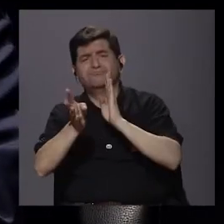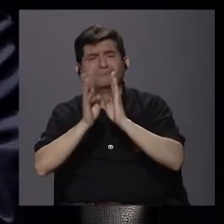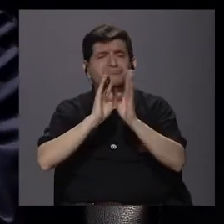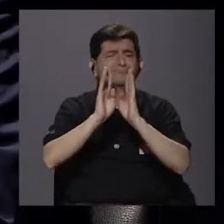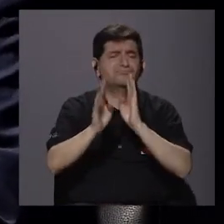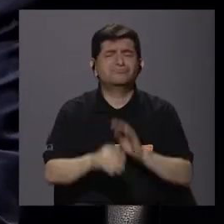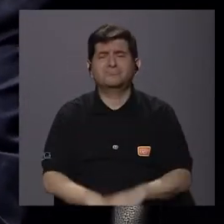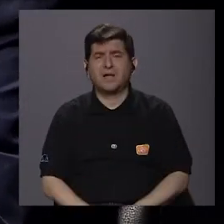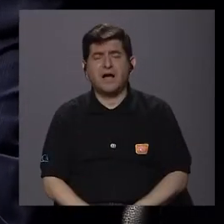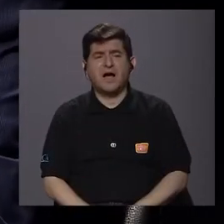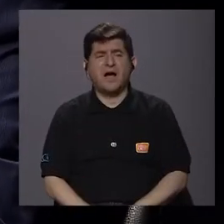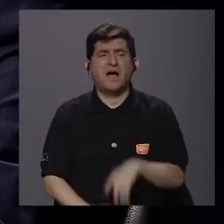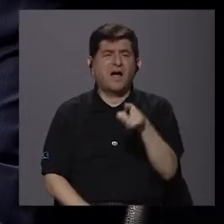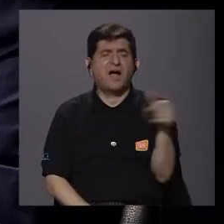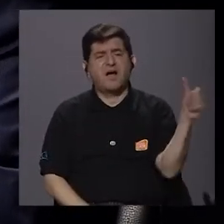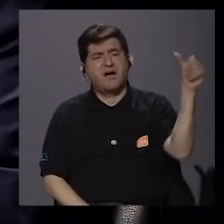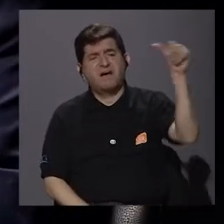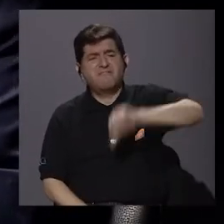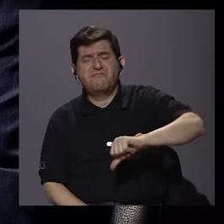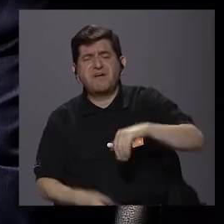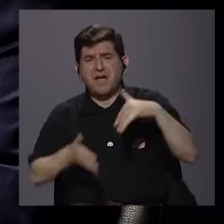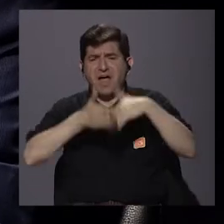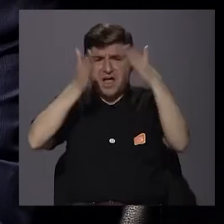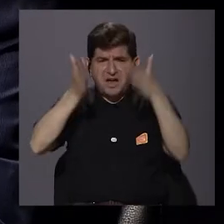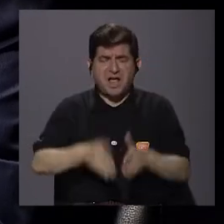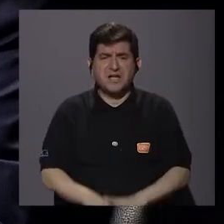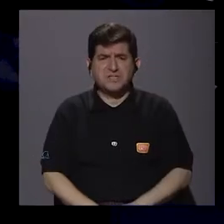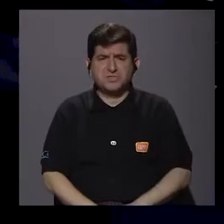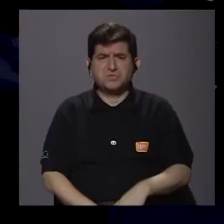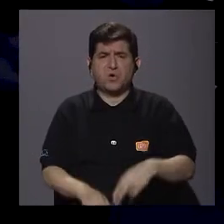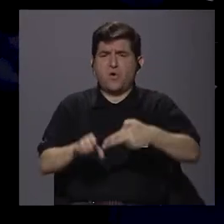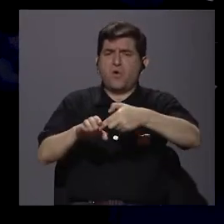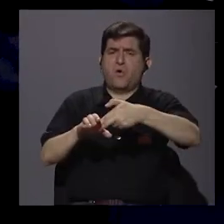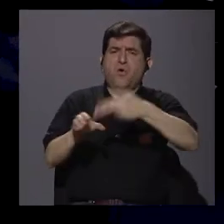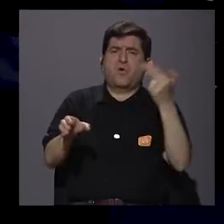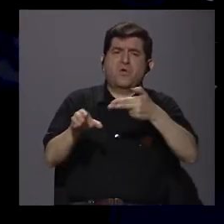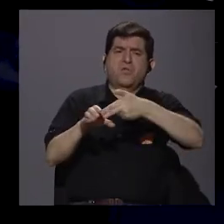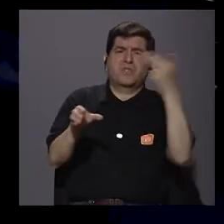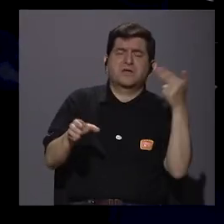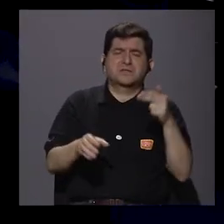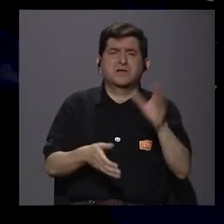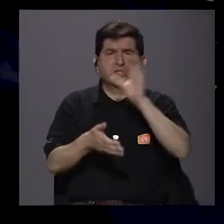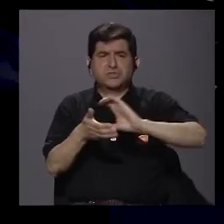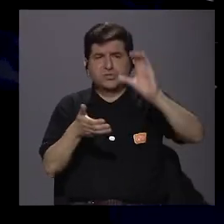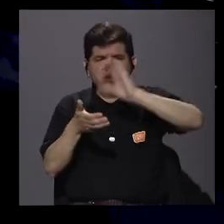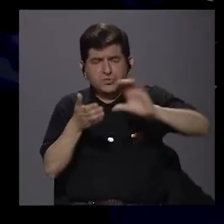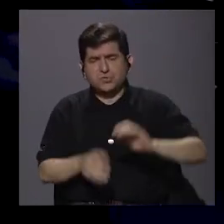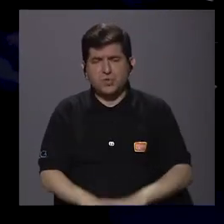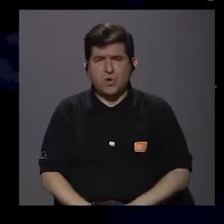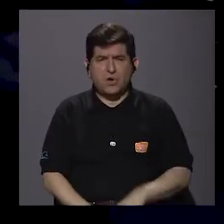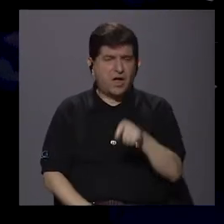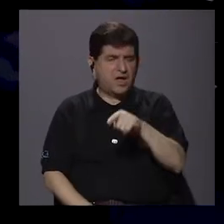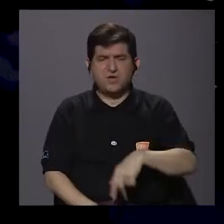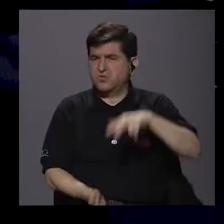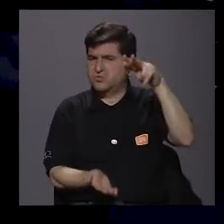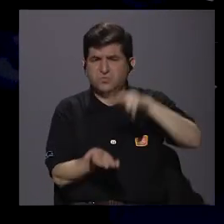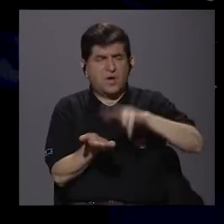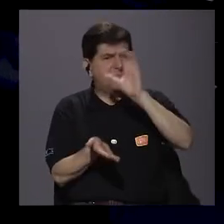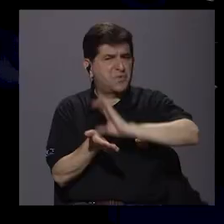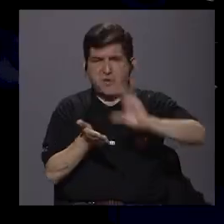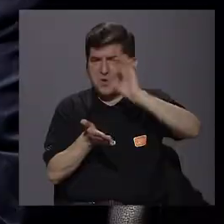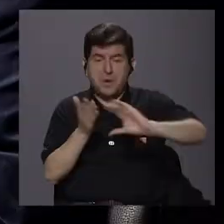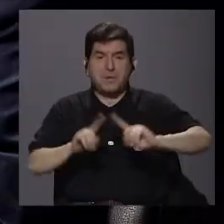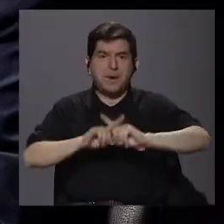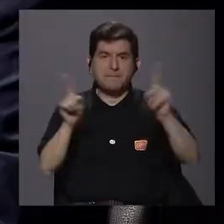de el fracaso de los estudiantes de la decepción sobre todo en secundaria del hecho de que no aprueban